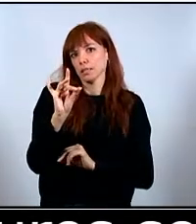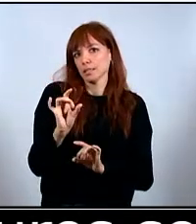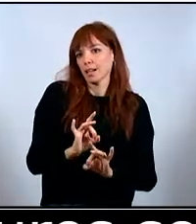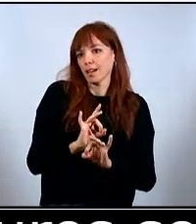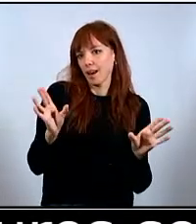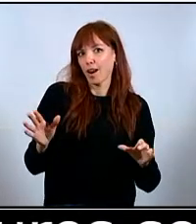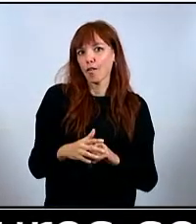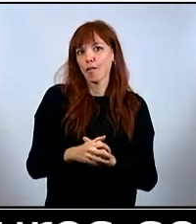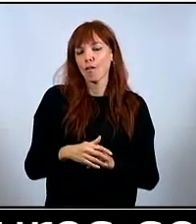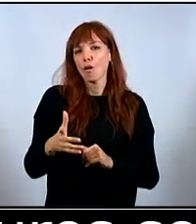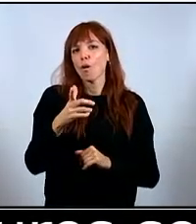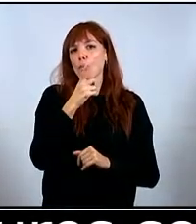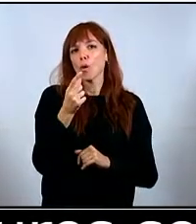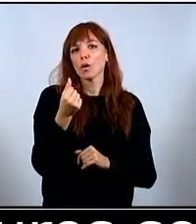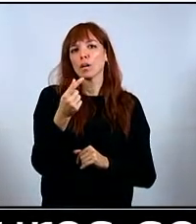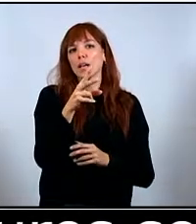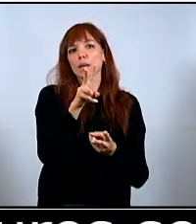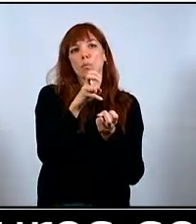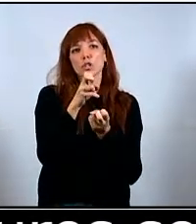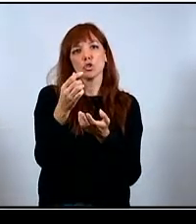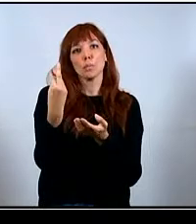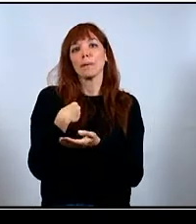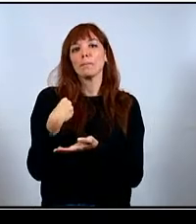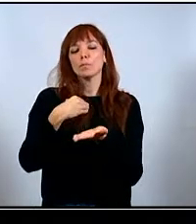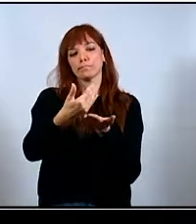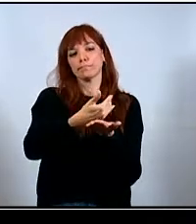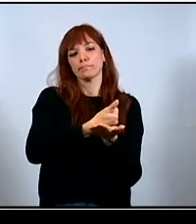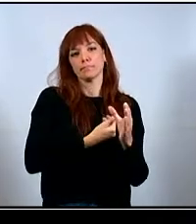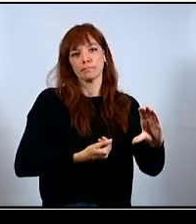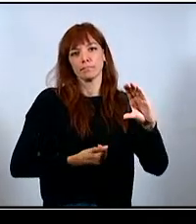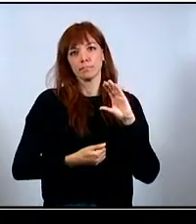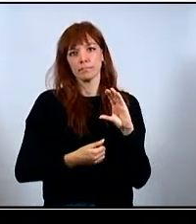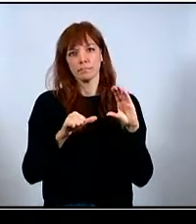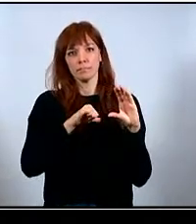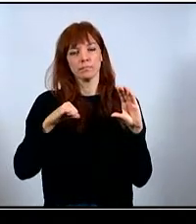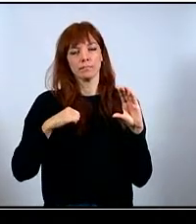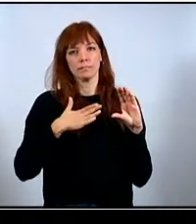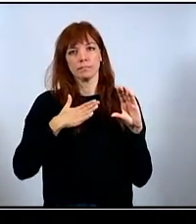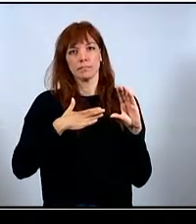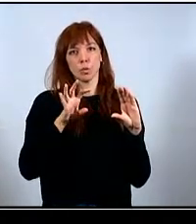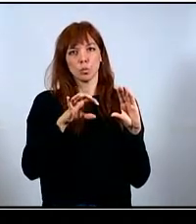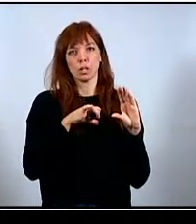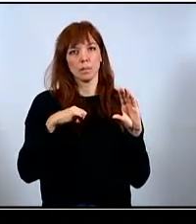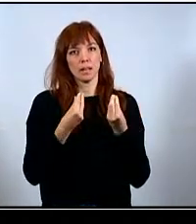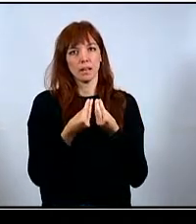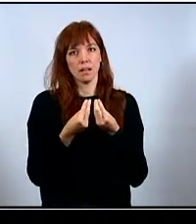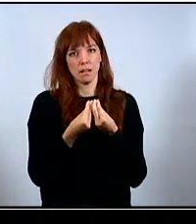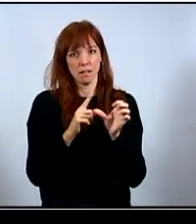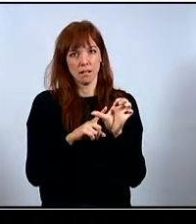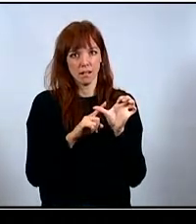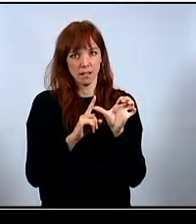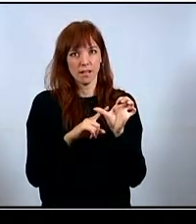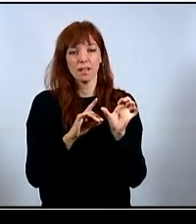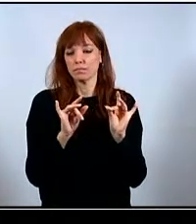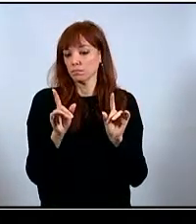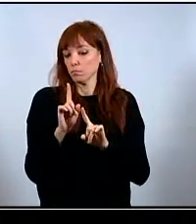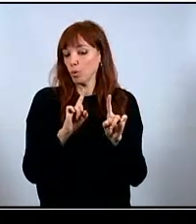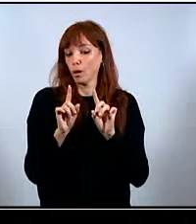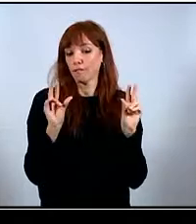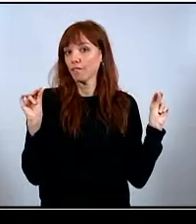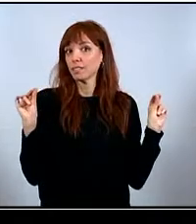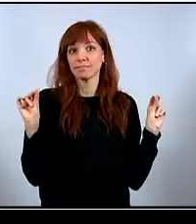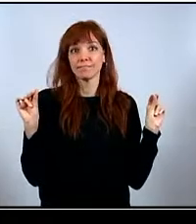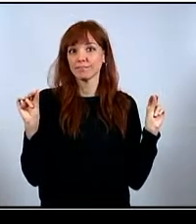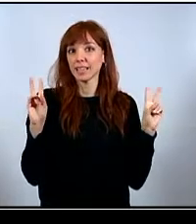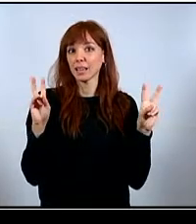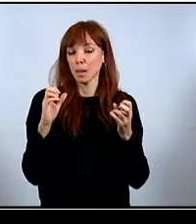lo recaudado por estos impuestos que le corresponden a las comunidades, en este caso a nosotros, a la comunidad autónoma. Acabaría el problema con el ingreso de